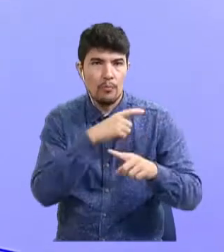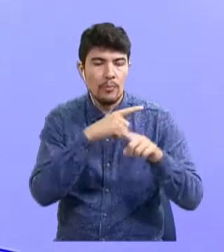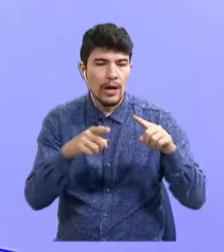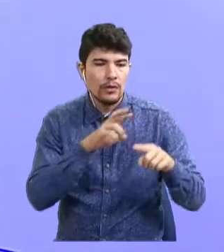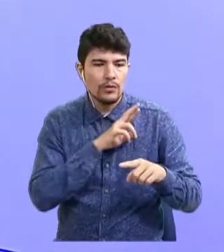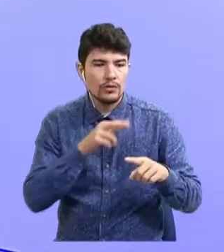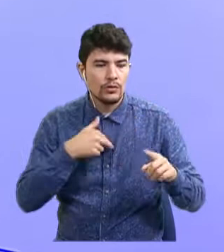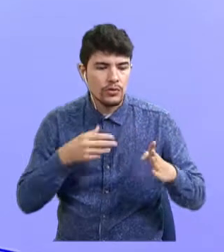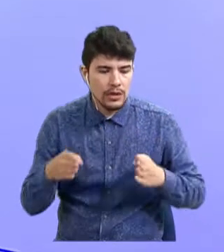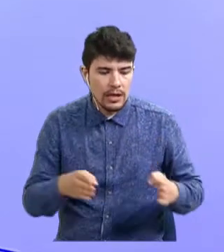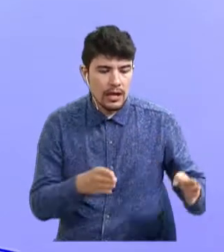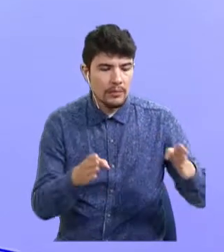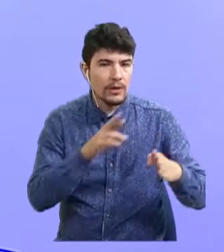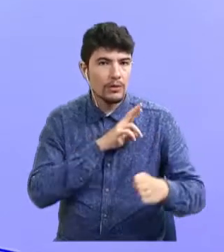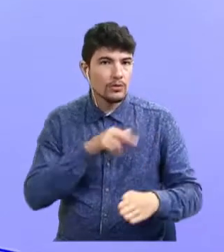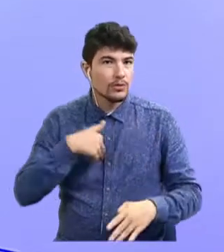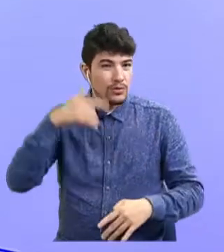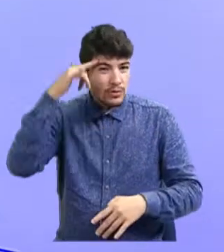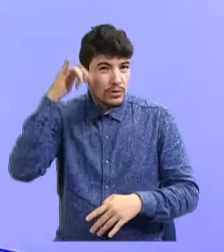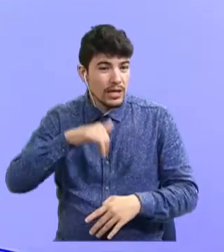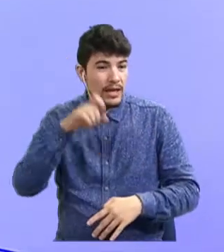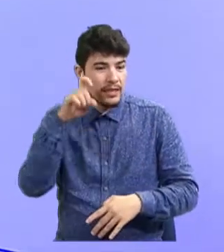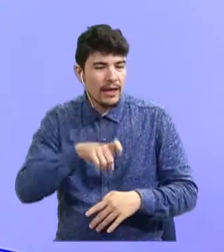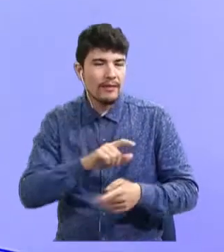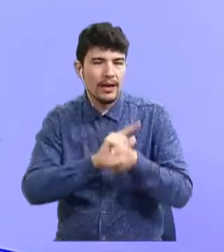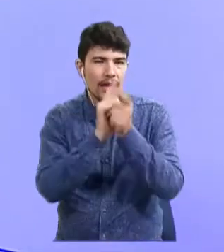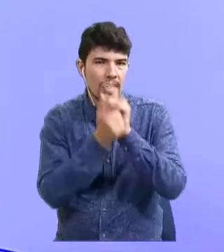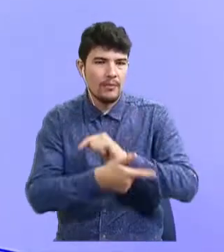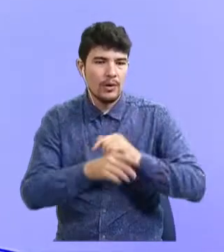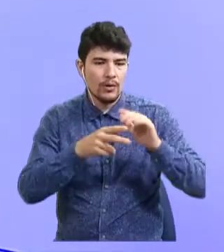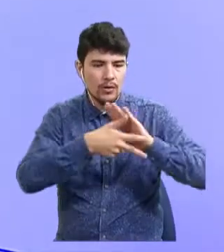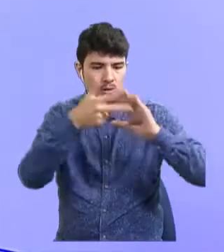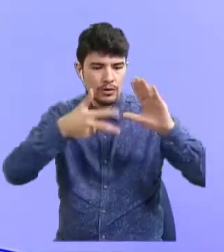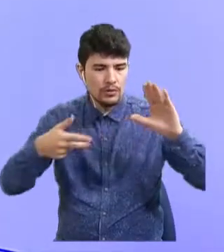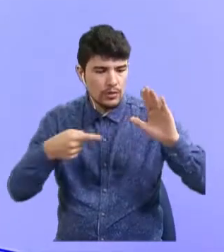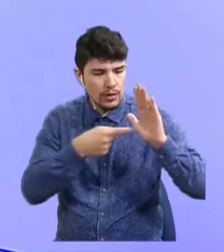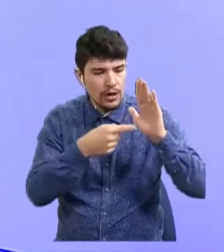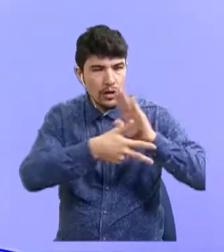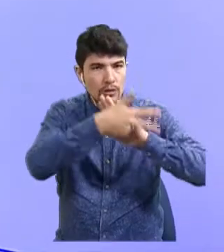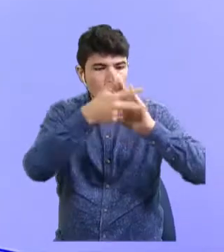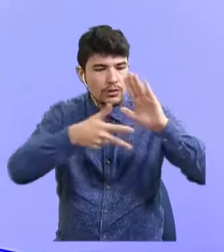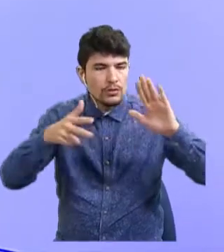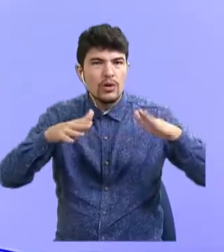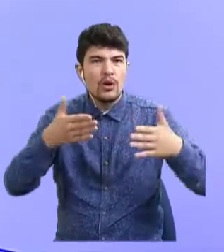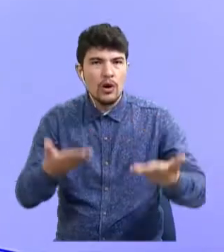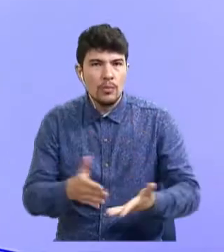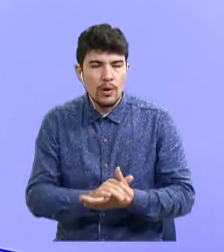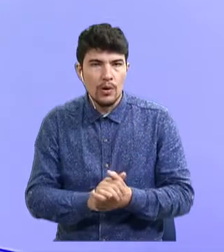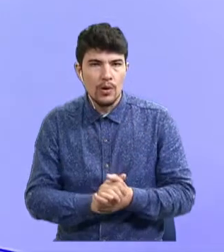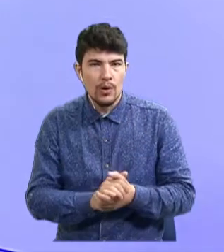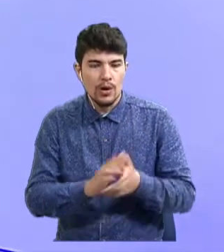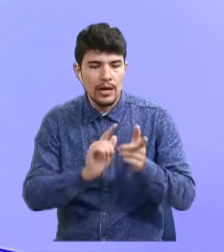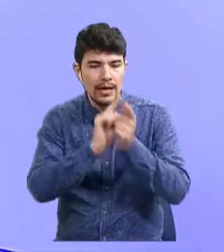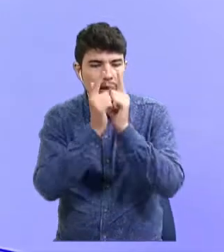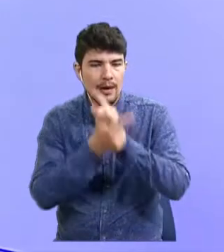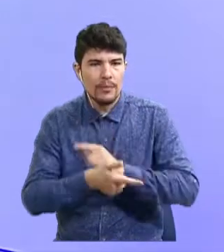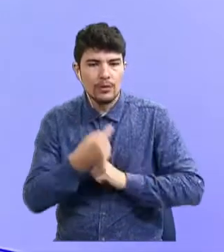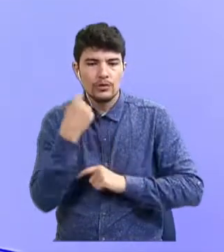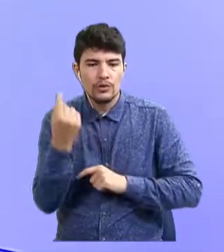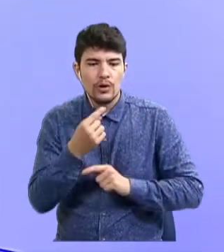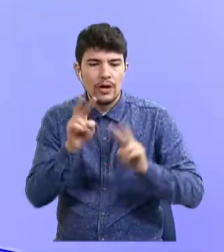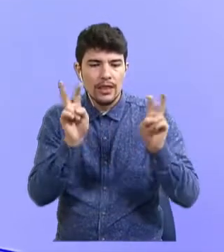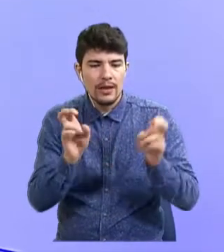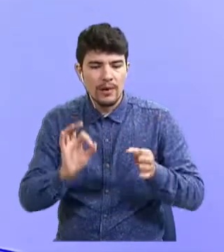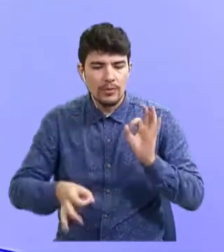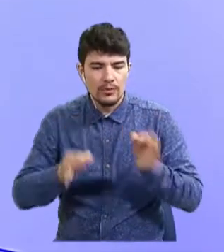nosotros creemos debe ser por una constituyente, pero una constituyente que solamente toque el tema de justicia. Es